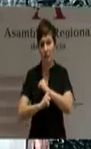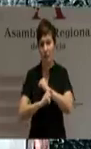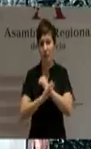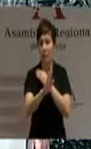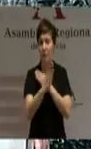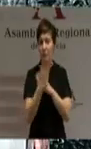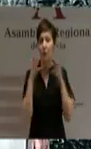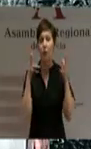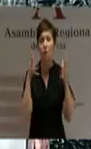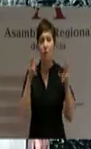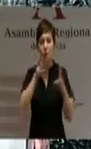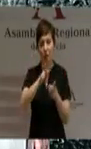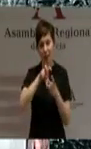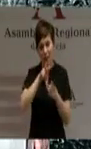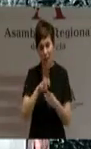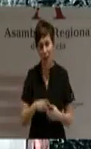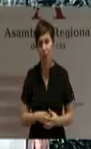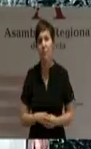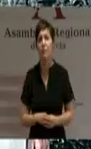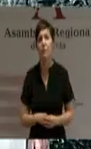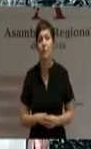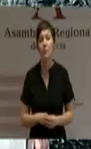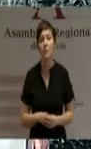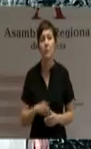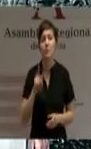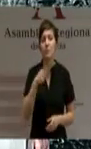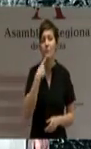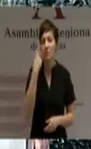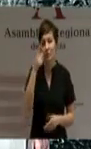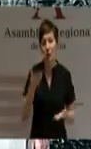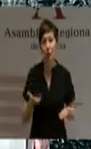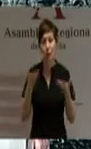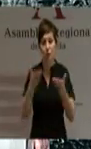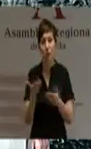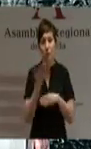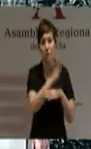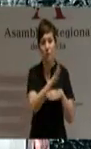Hacienda con todos ustedes. Sé que se les ha ofertado a todos y sé que alguno no ha querido estar.